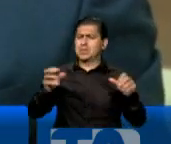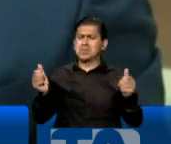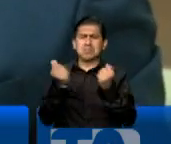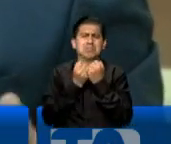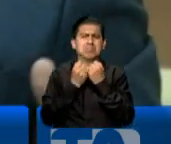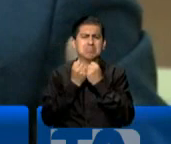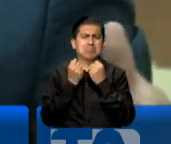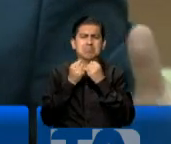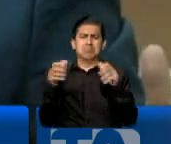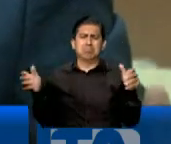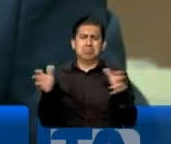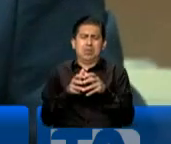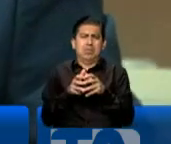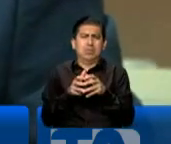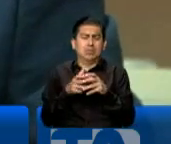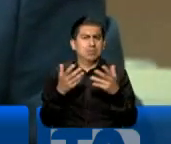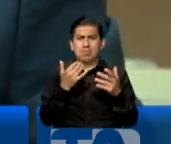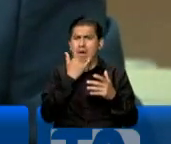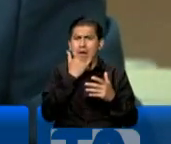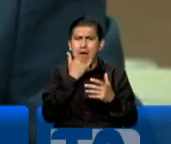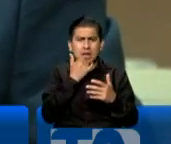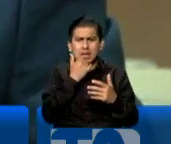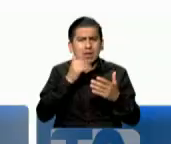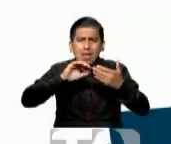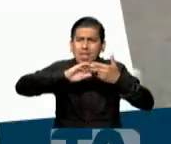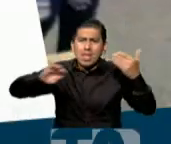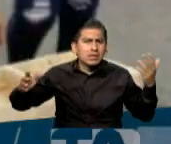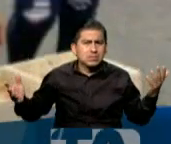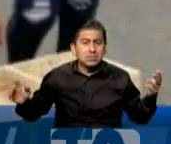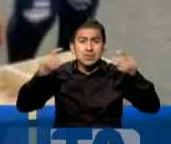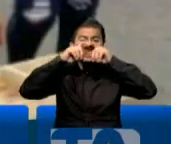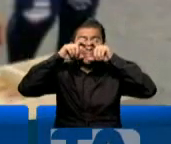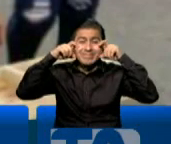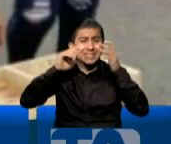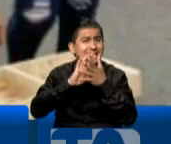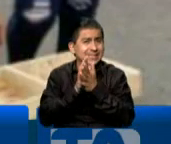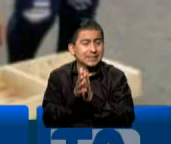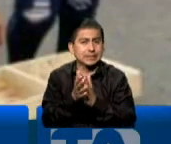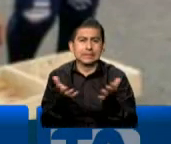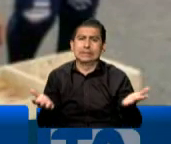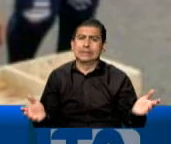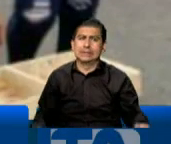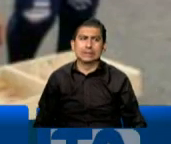distanciamiento social y en algunos de los casos inclusive de la mascarilla. En total se han presentado